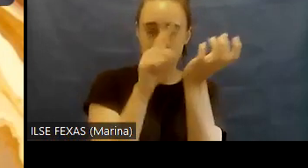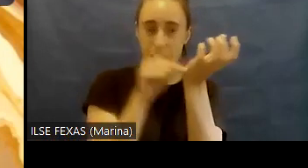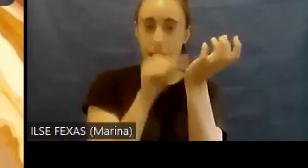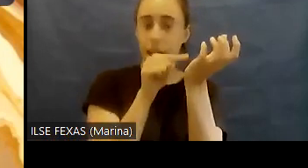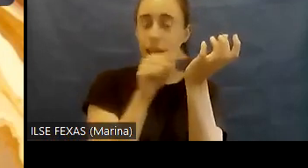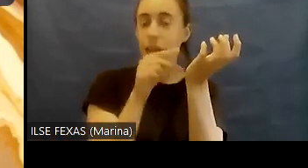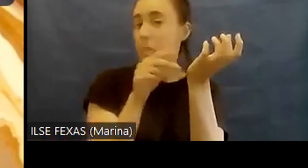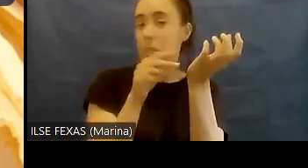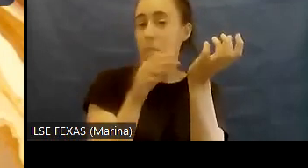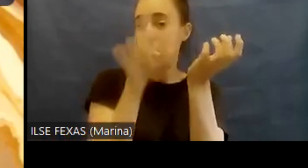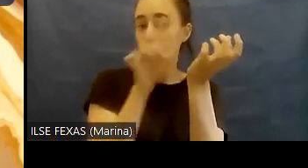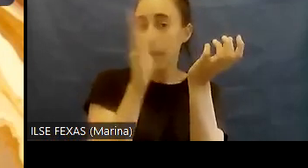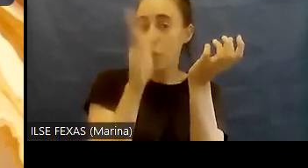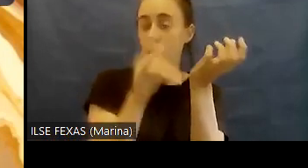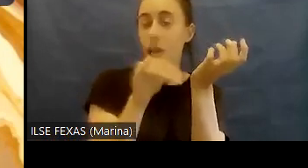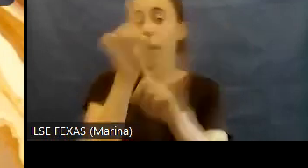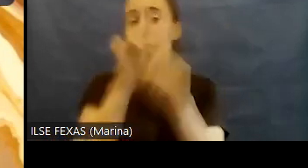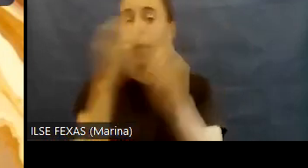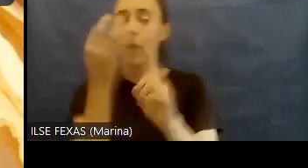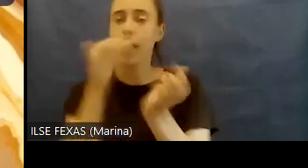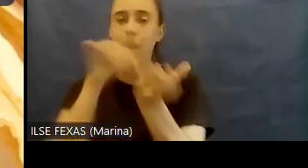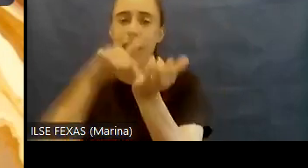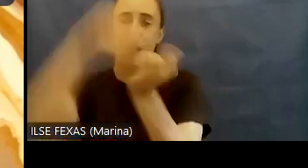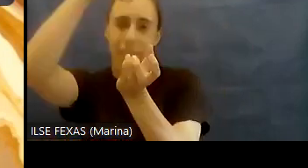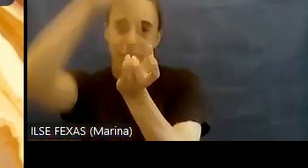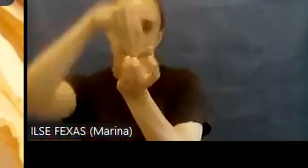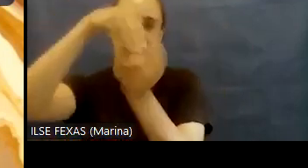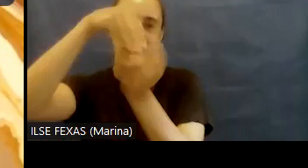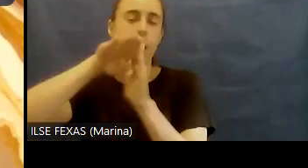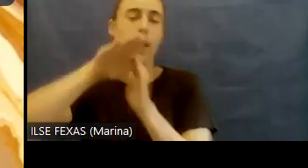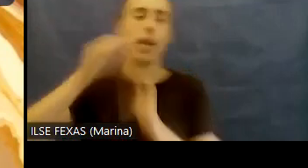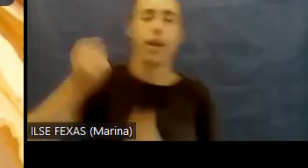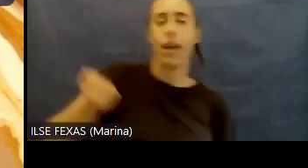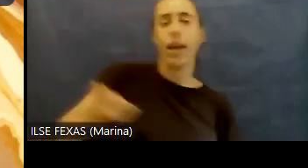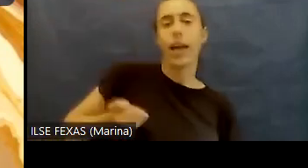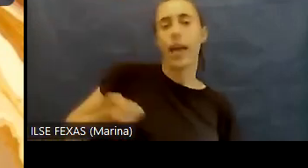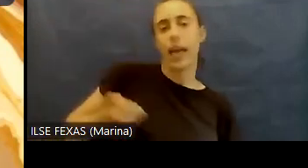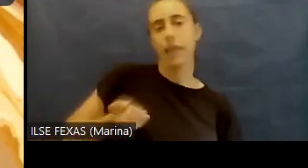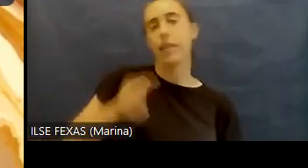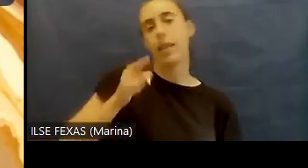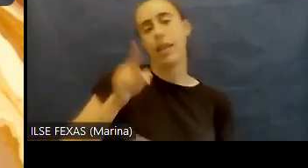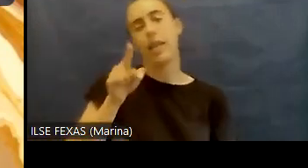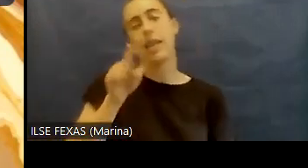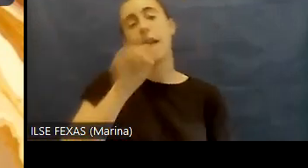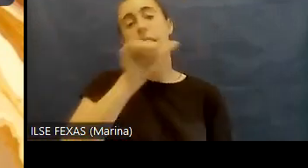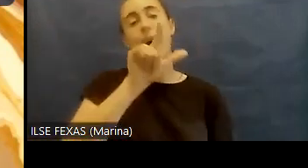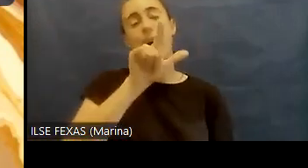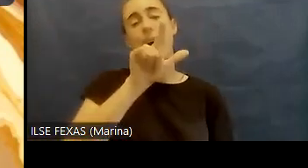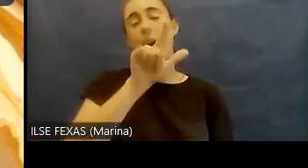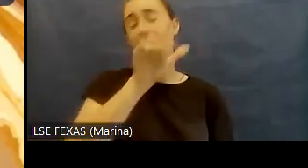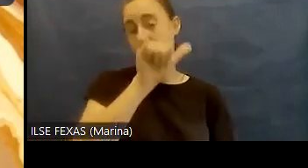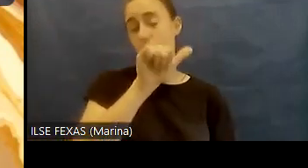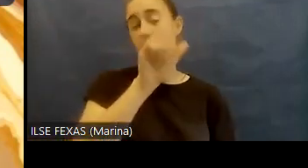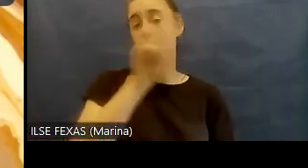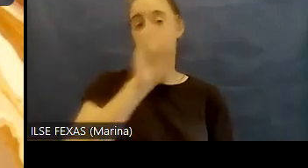fecales, entran bacterias y se forma una bolsa de hongos. Vale, pues aquí el gel de aloe vera también puede venir muy bien, primero porque regenera la